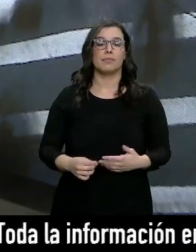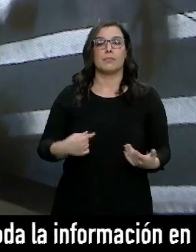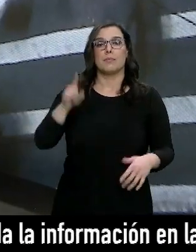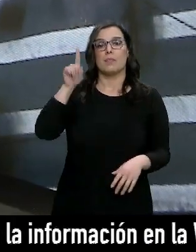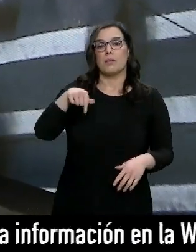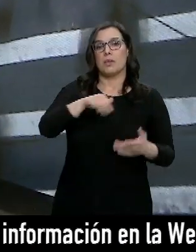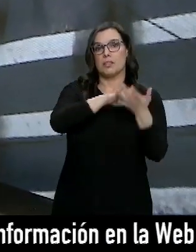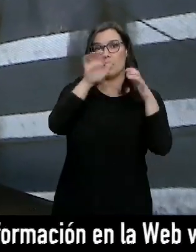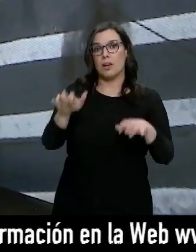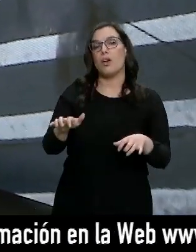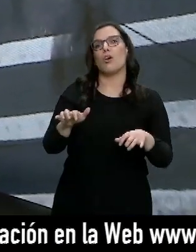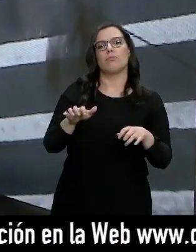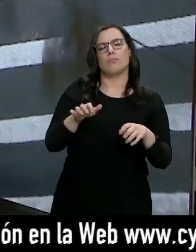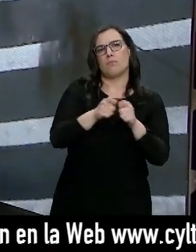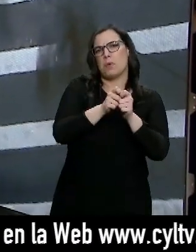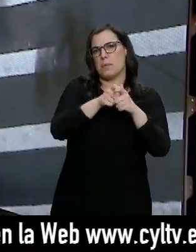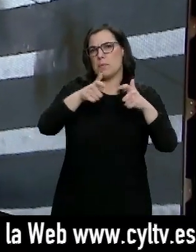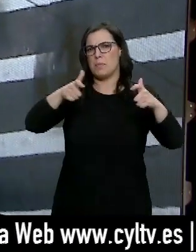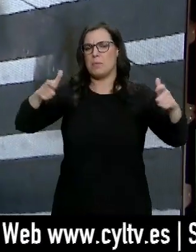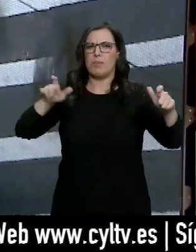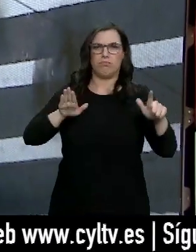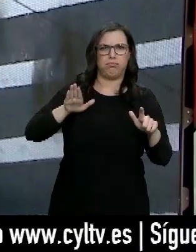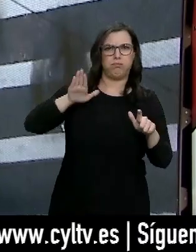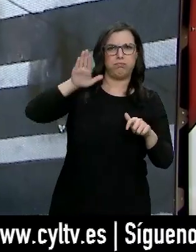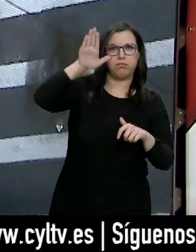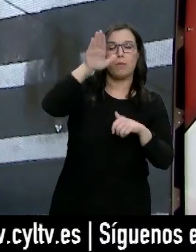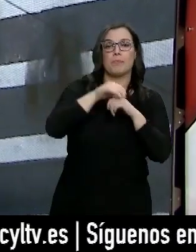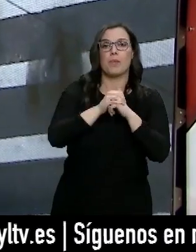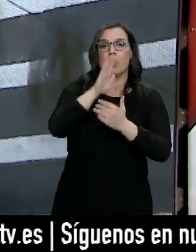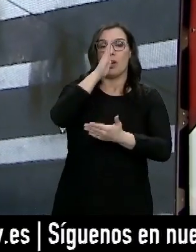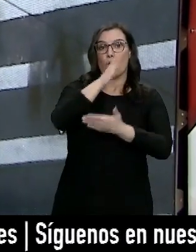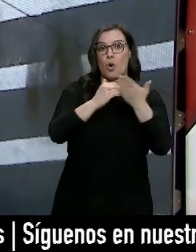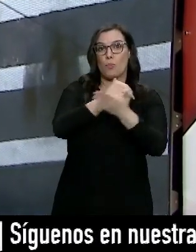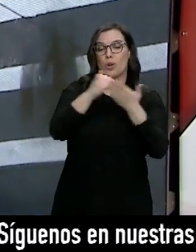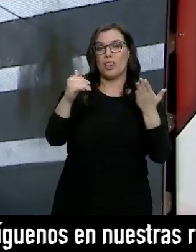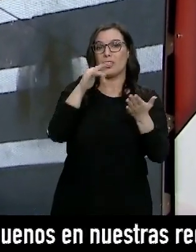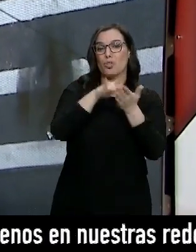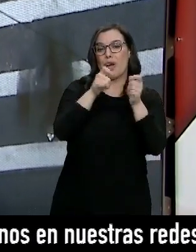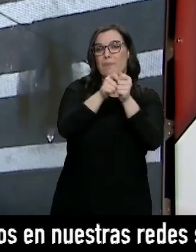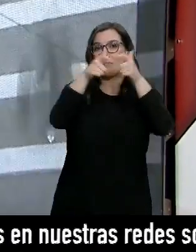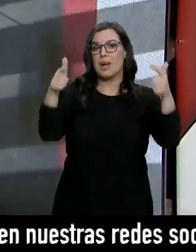También en Castilla y León la curva de contagios continúa su ascenso. La comunidad ha sumado